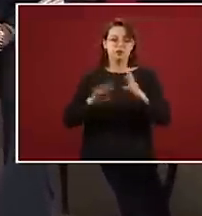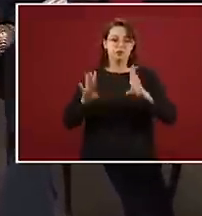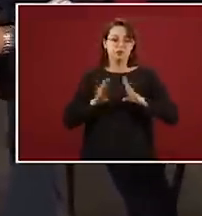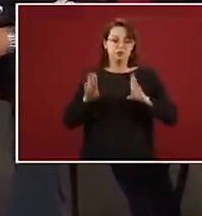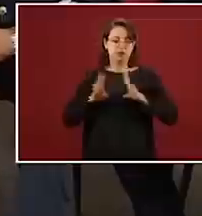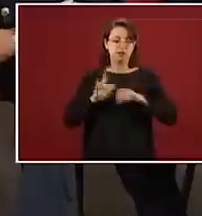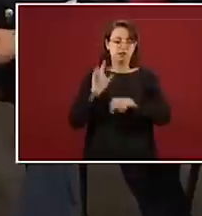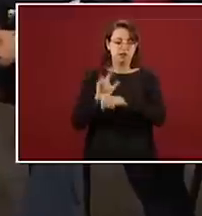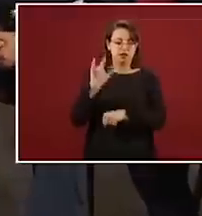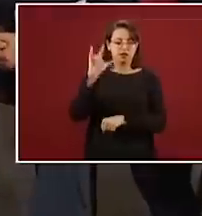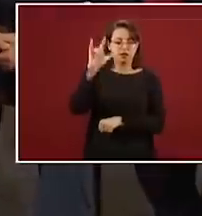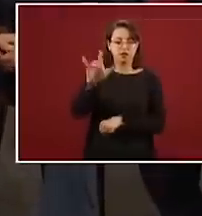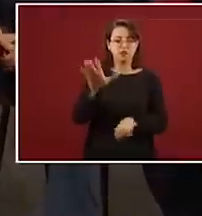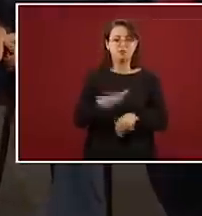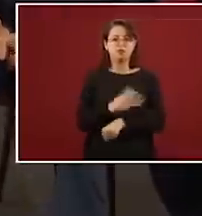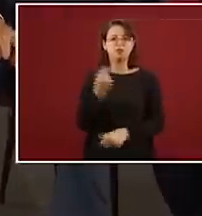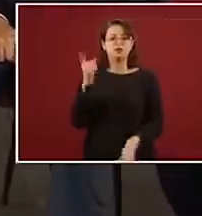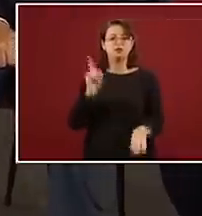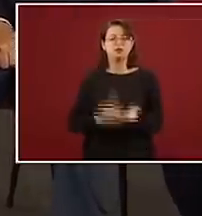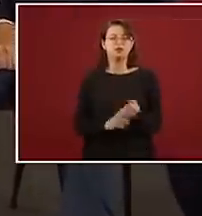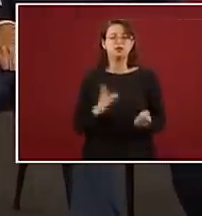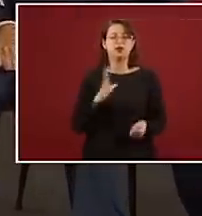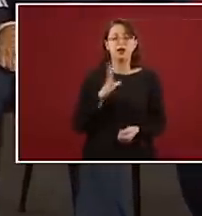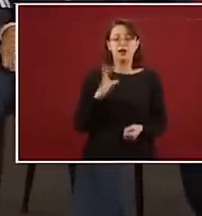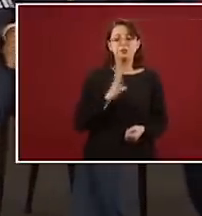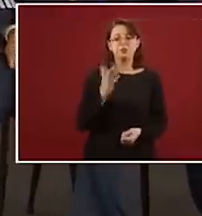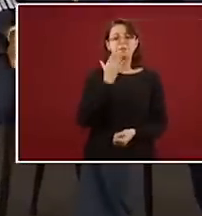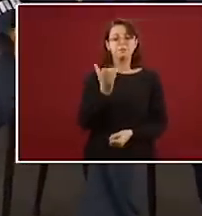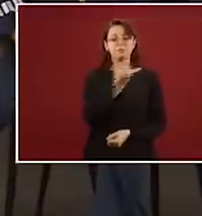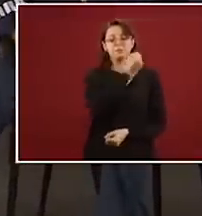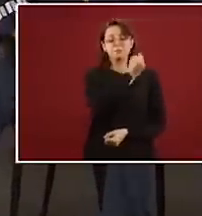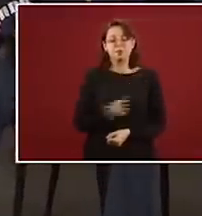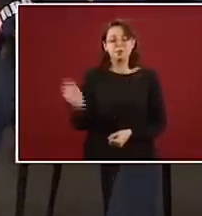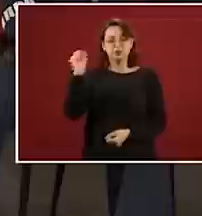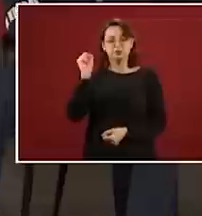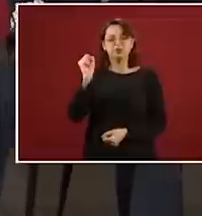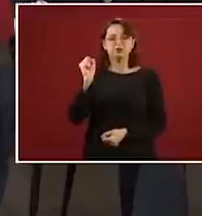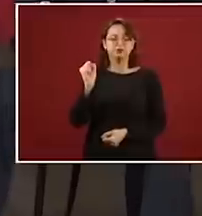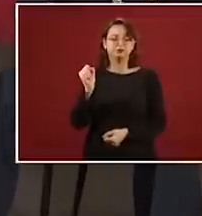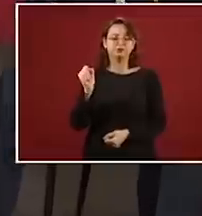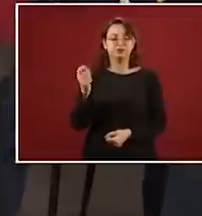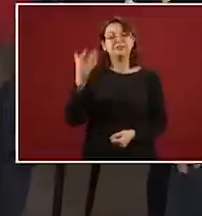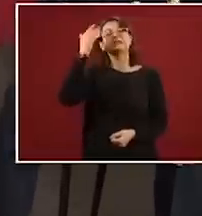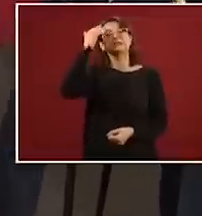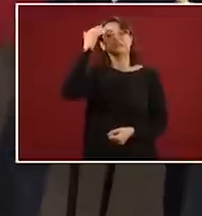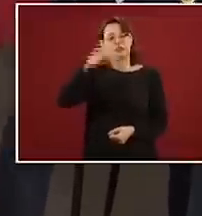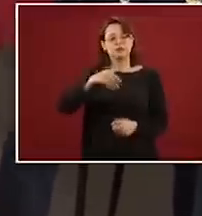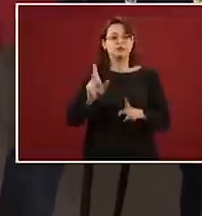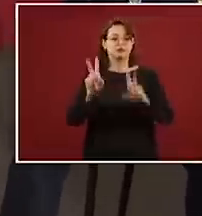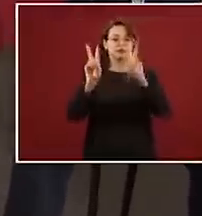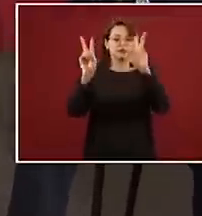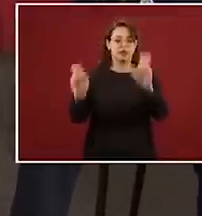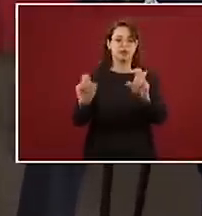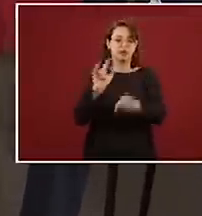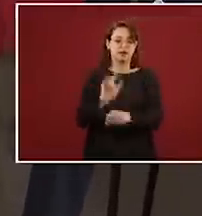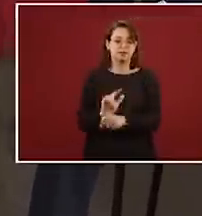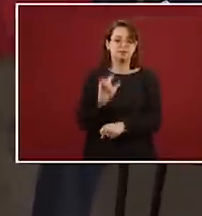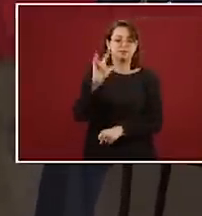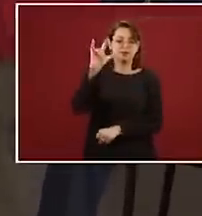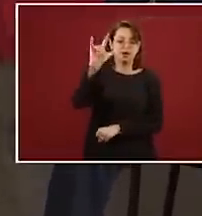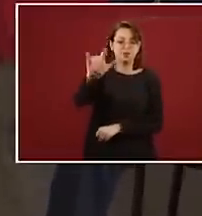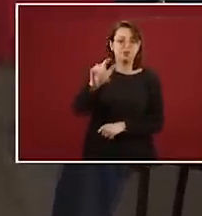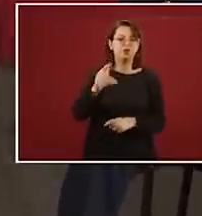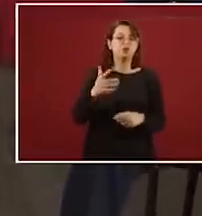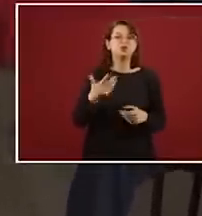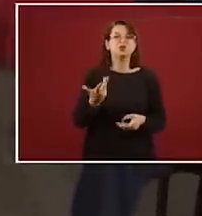tienen especialistas y son los expertos en el manejo de